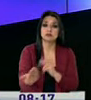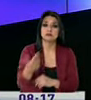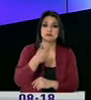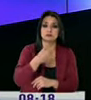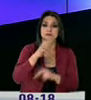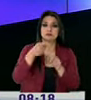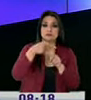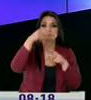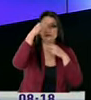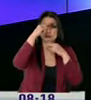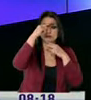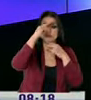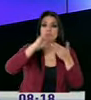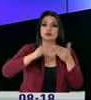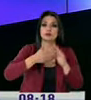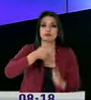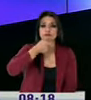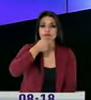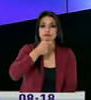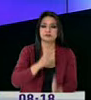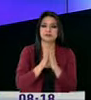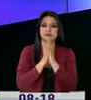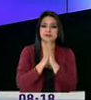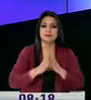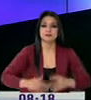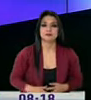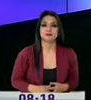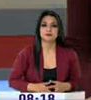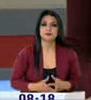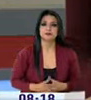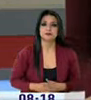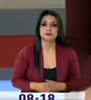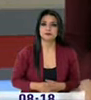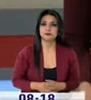acudido a este, el primer noticiero de la comunidad, noticiero efectivo.